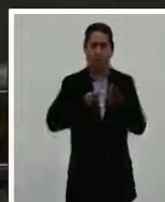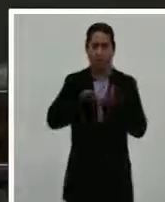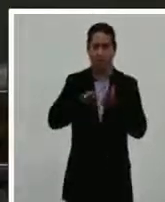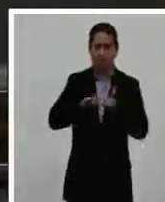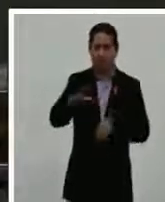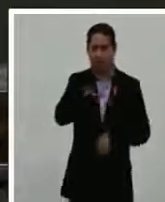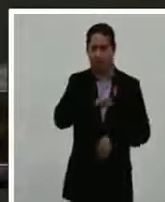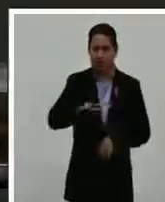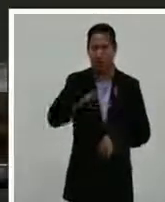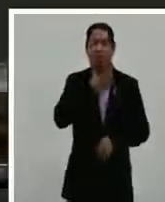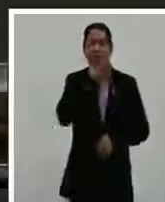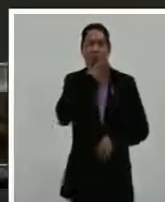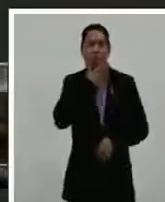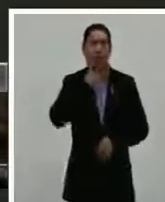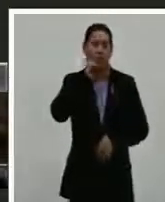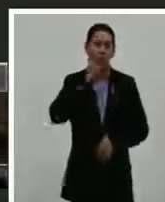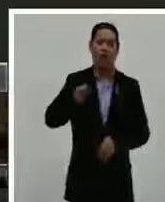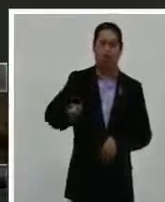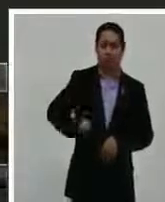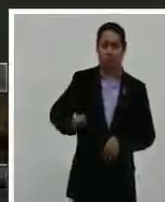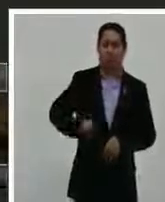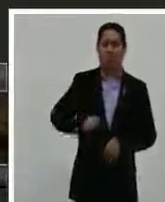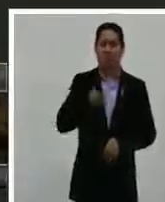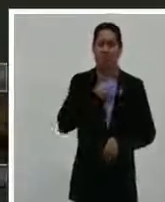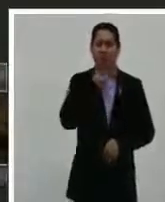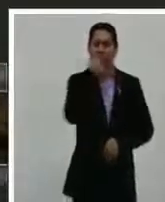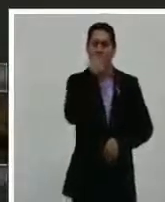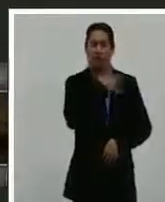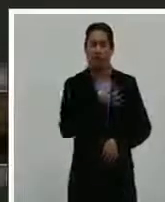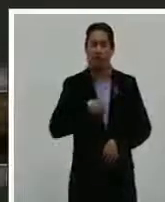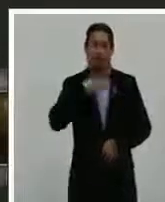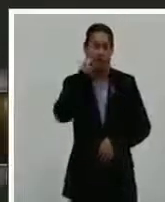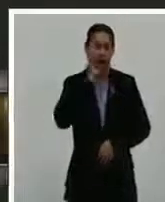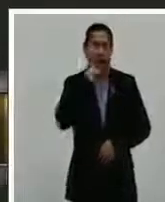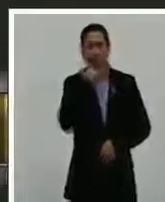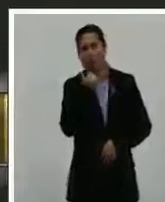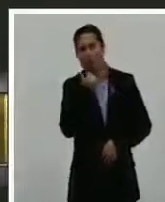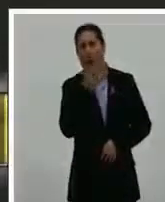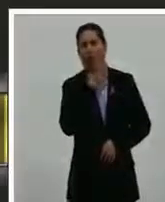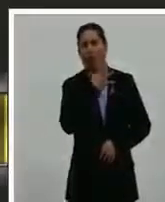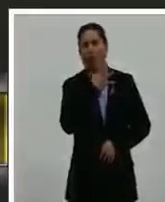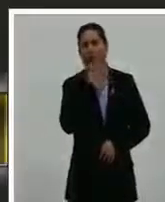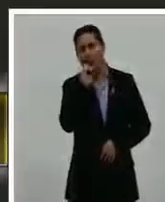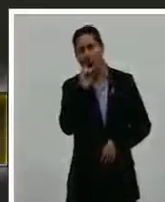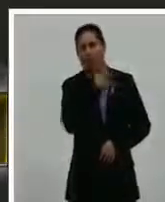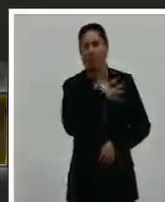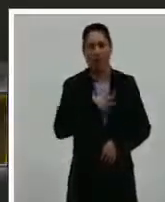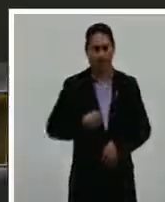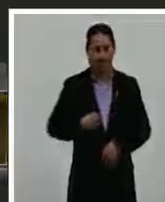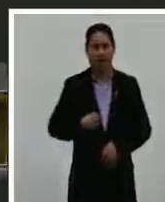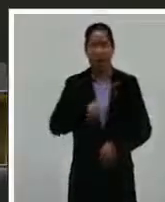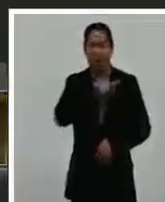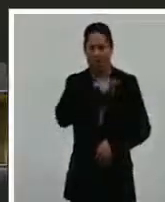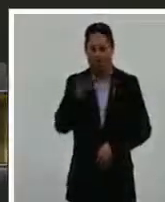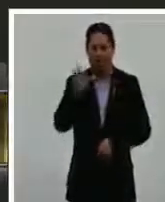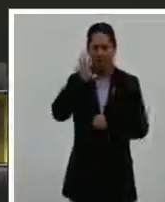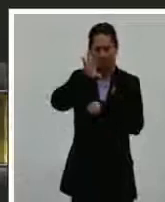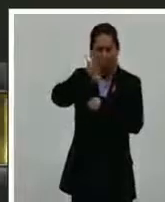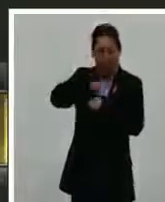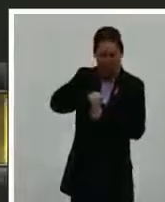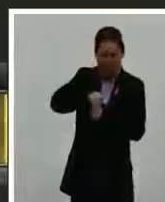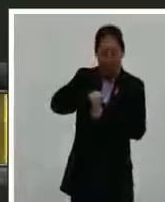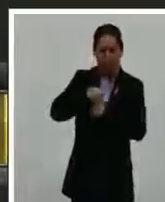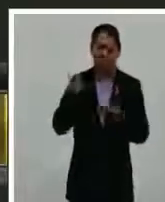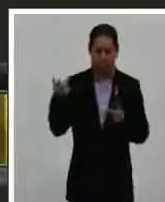asegurados que tengan un hijo o una hija con cáncer podrán gozar de una licencia con goce